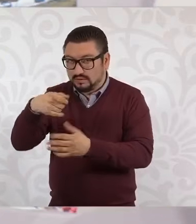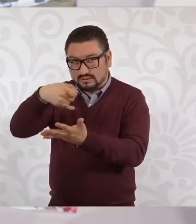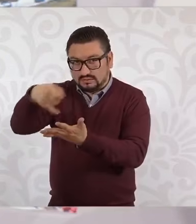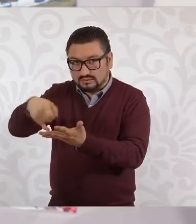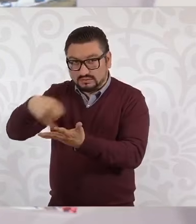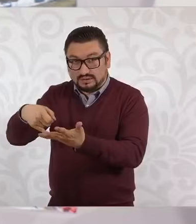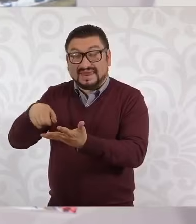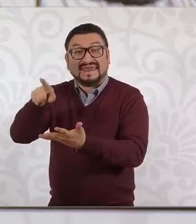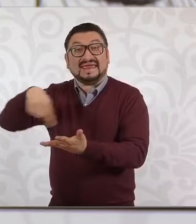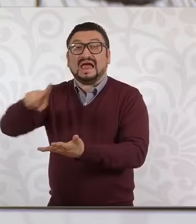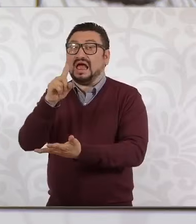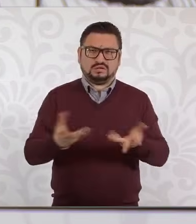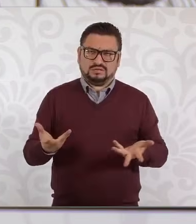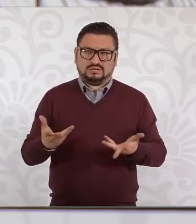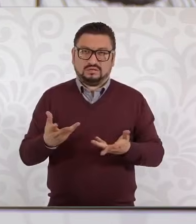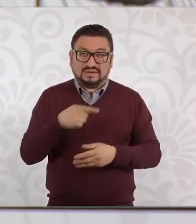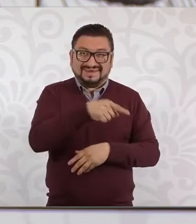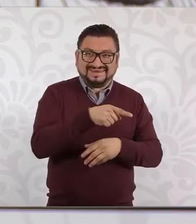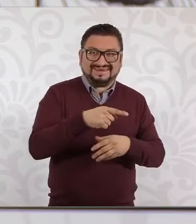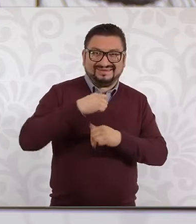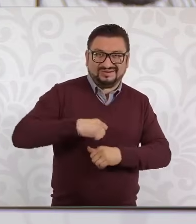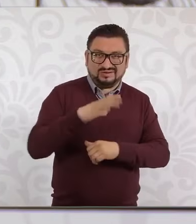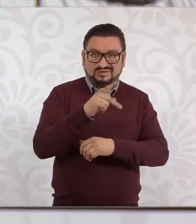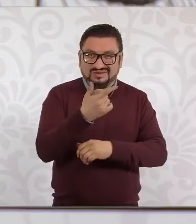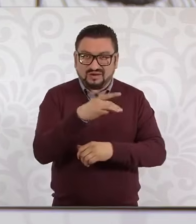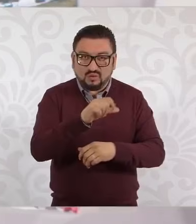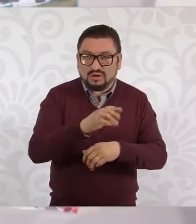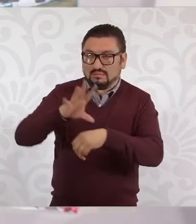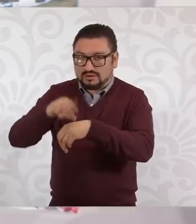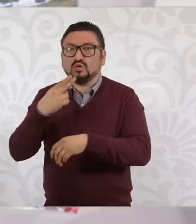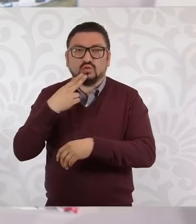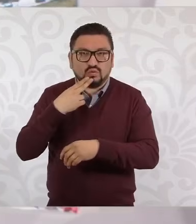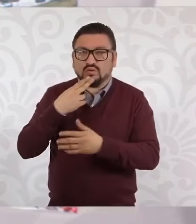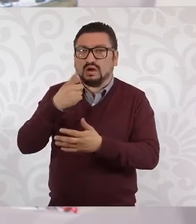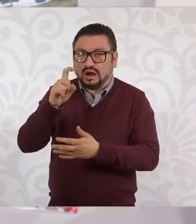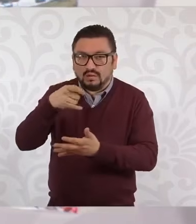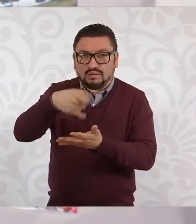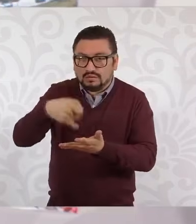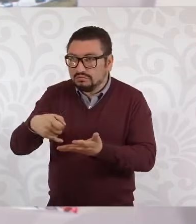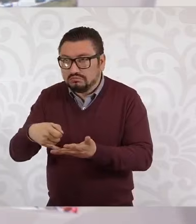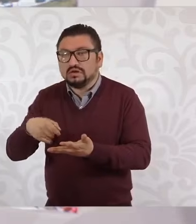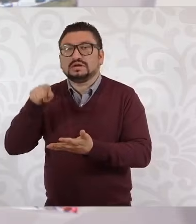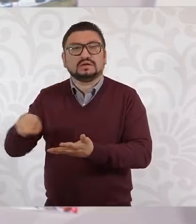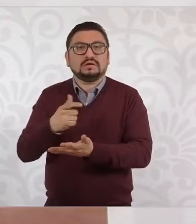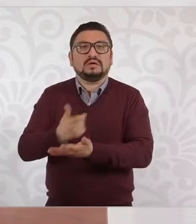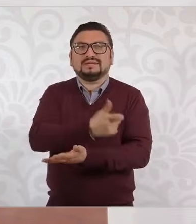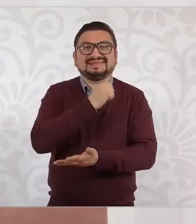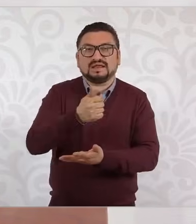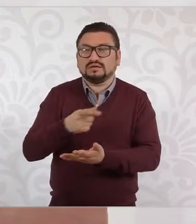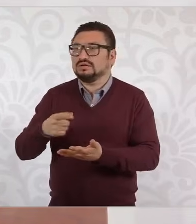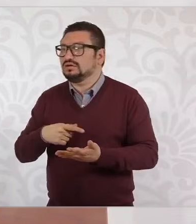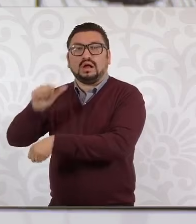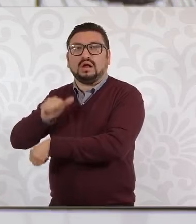no paga el agua. Para producir alimentos no pagaba el agua y aprovechaba ese título de concesión, compró un